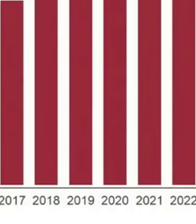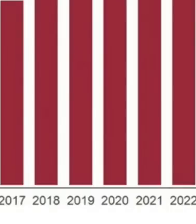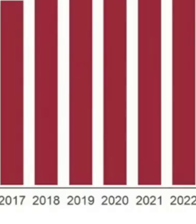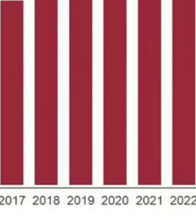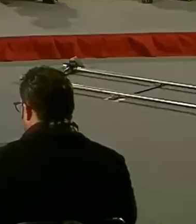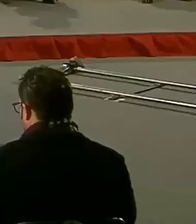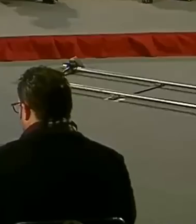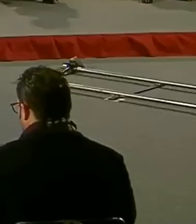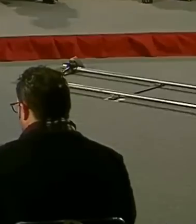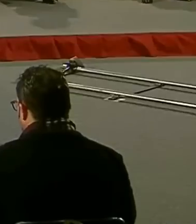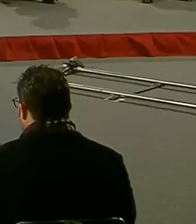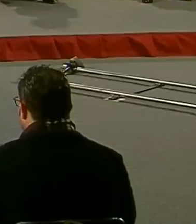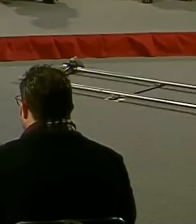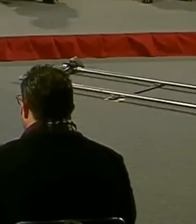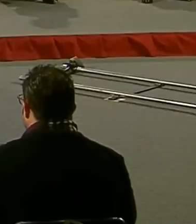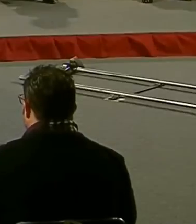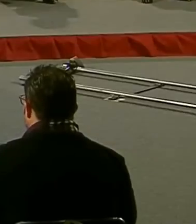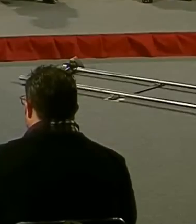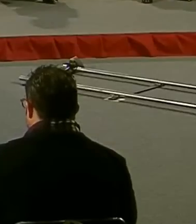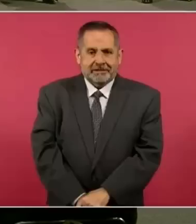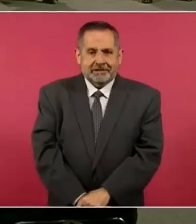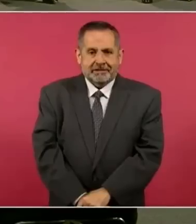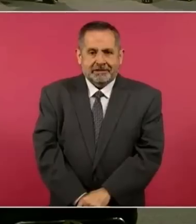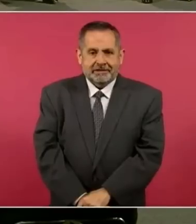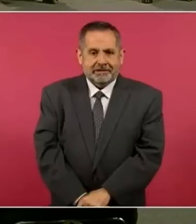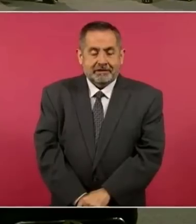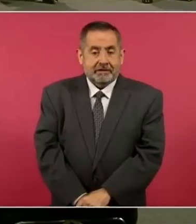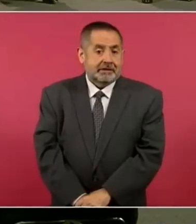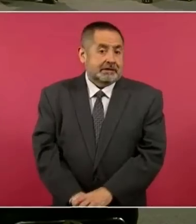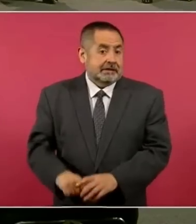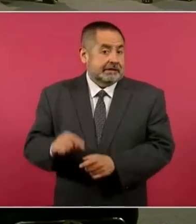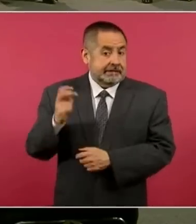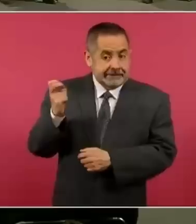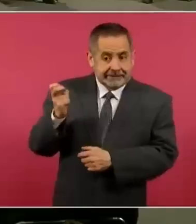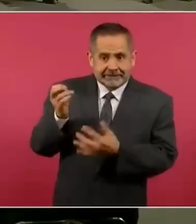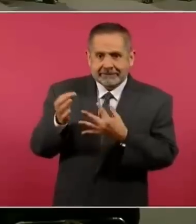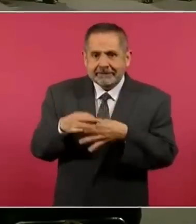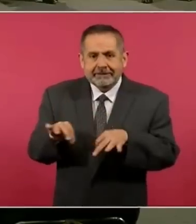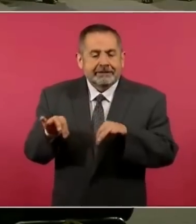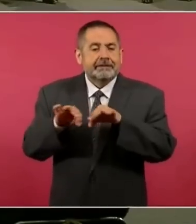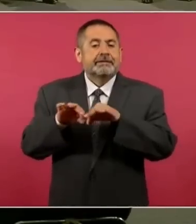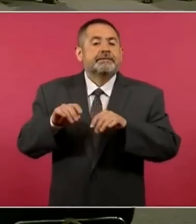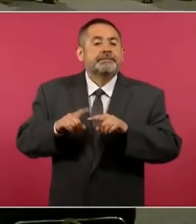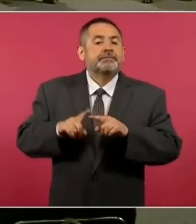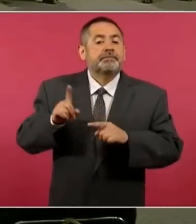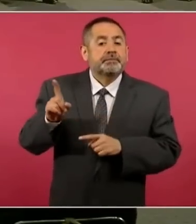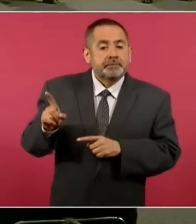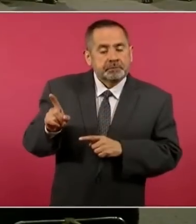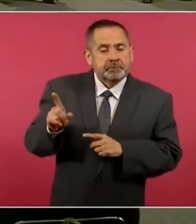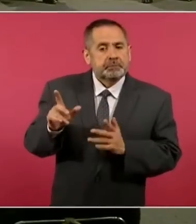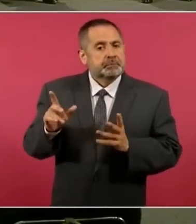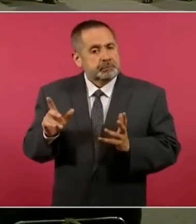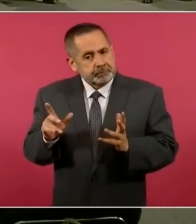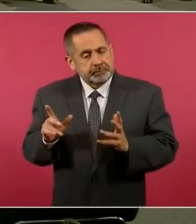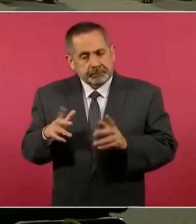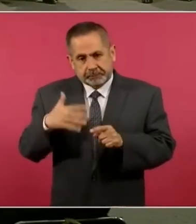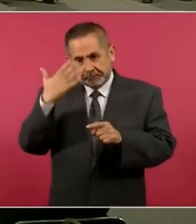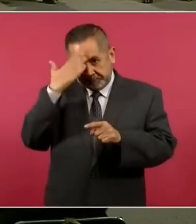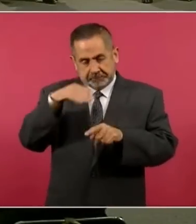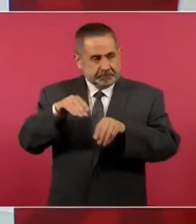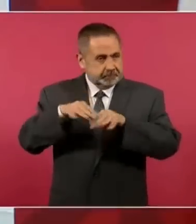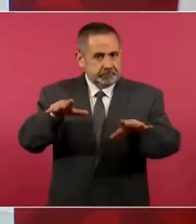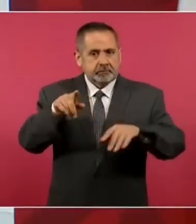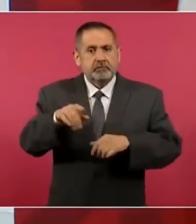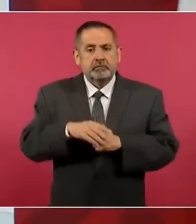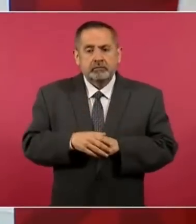32.147 millones de dólares. Aquí es muy importante también que se sepa